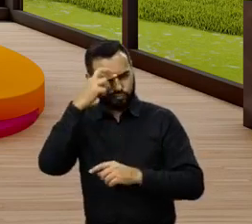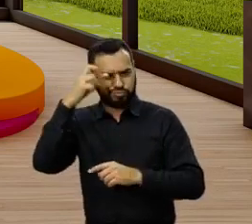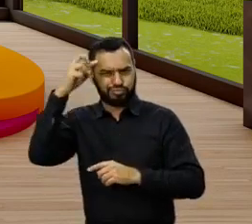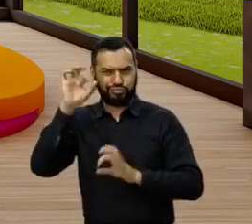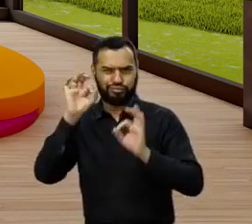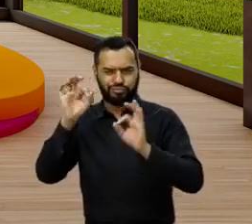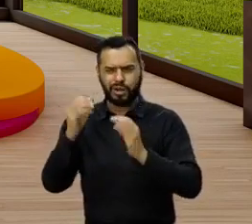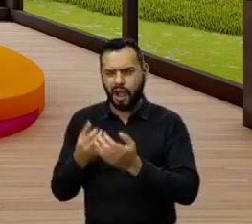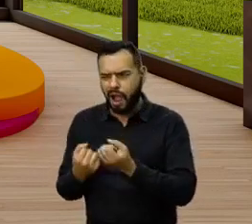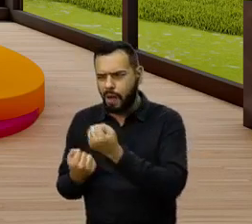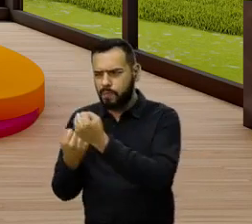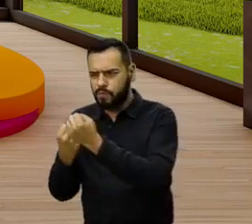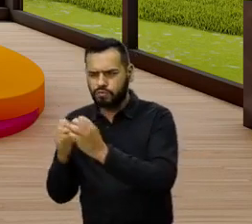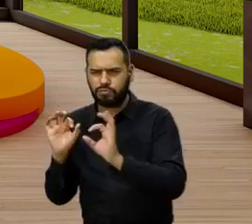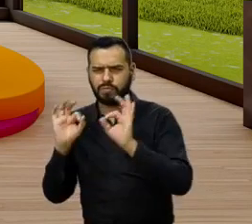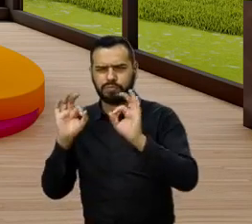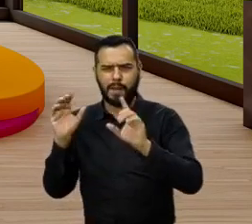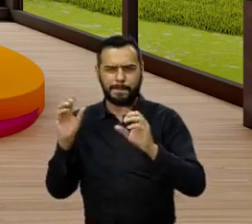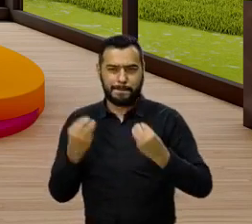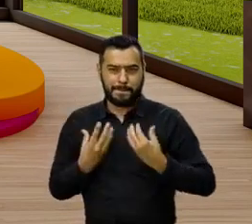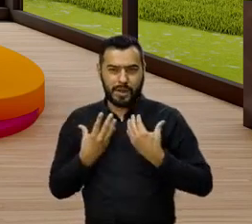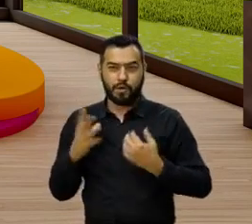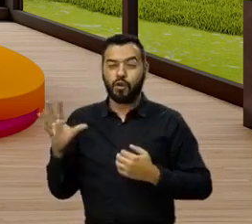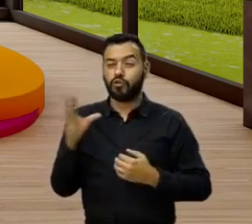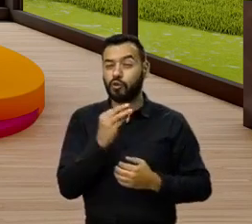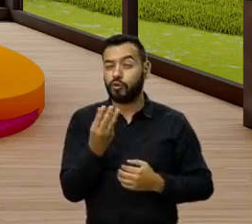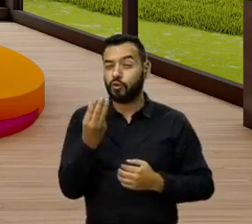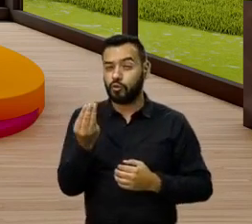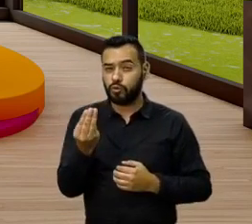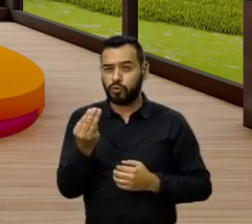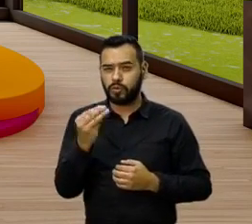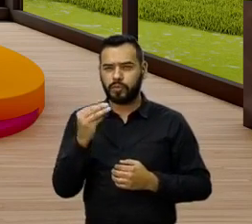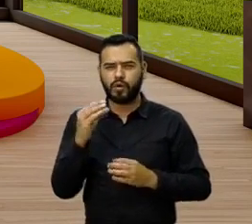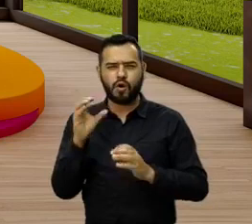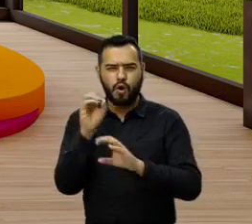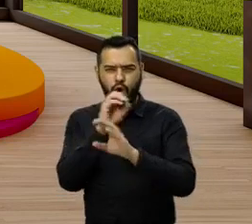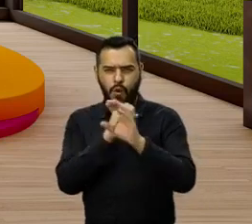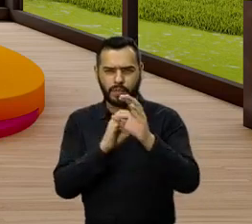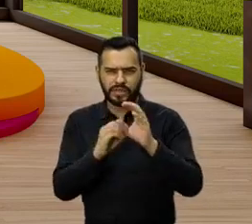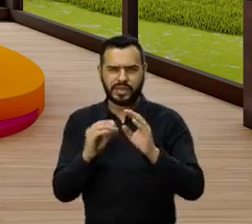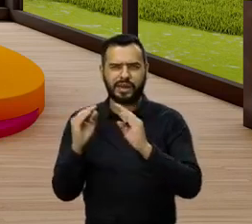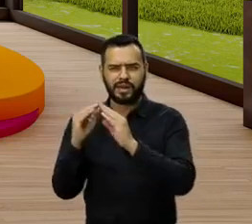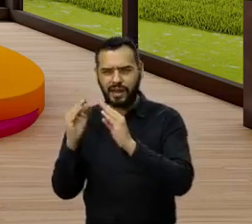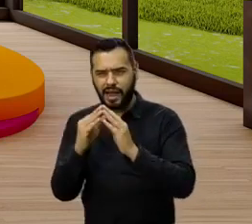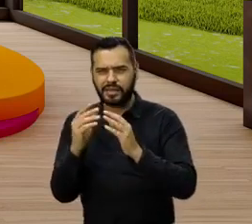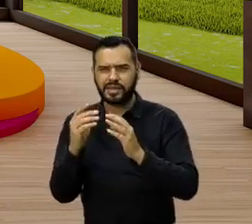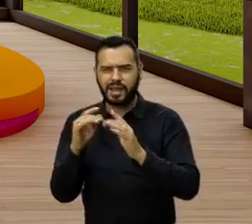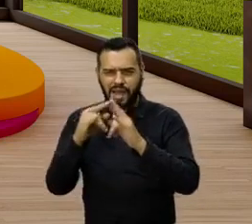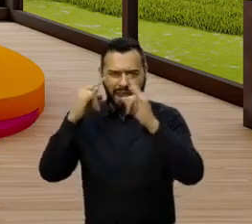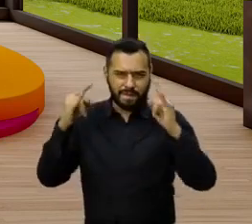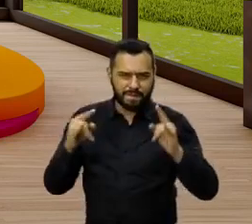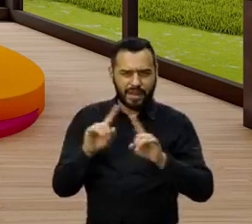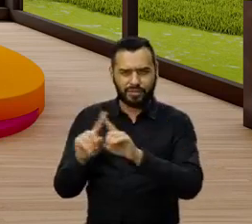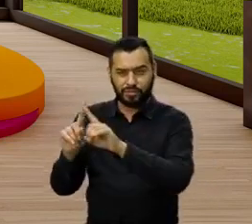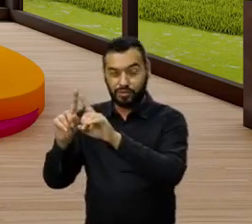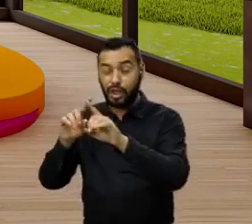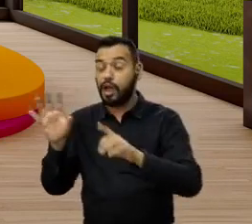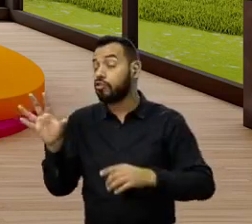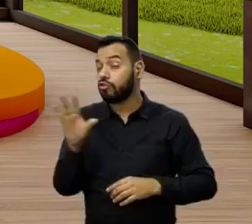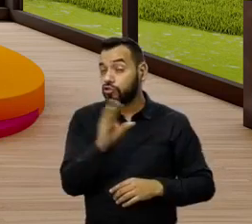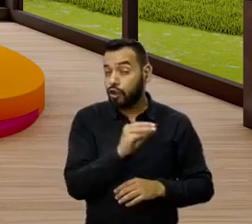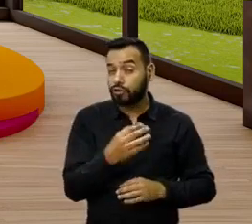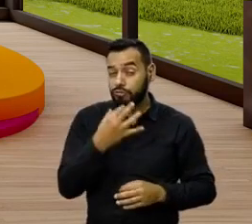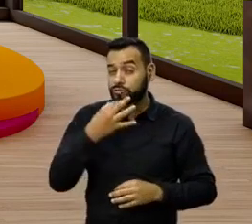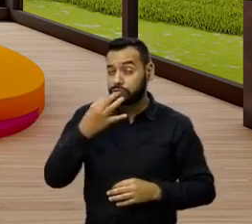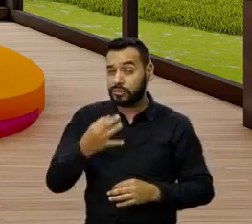están poniendo su mano para que todo esto salga muy bien a todo el equipo de compensar de vivienda de eventos a todos los que hicieron